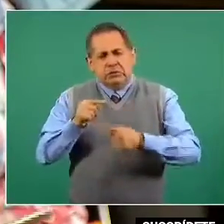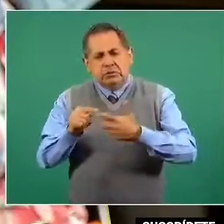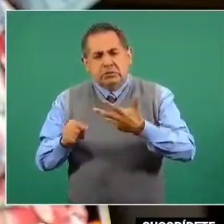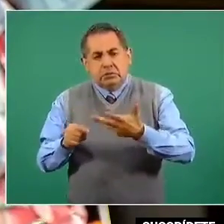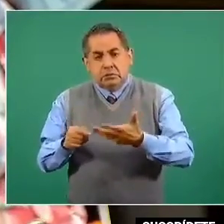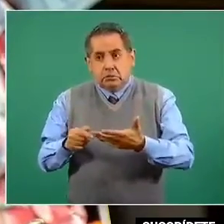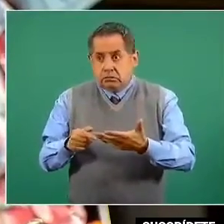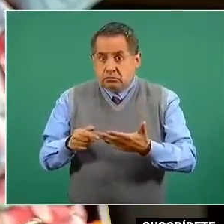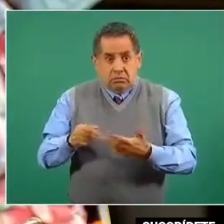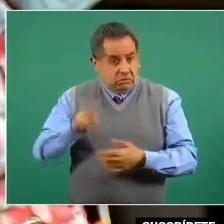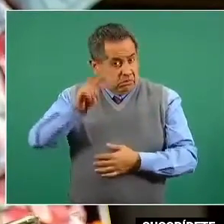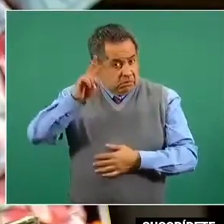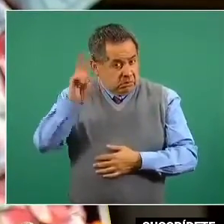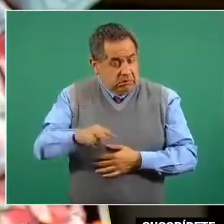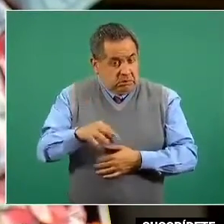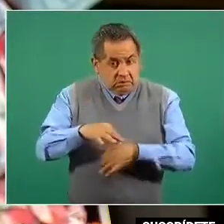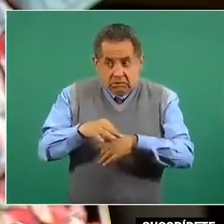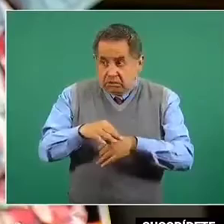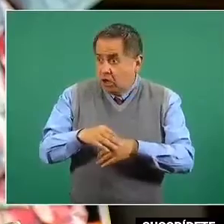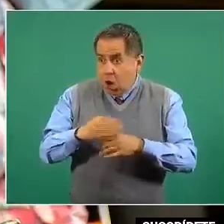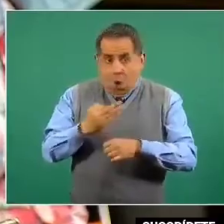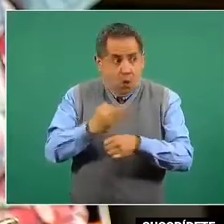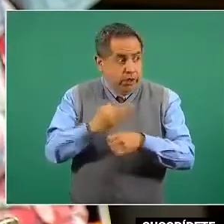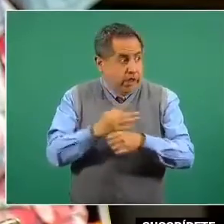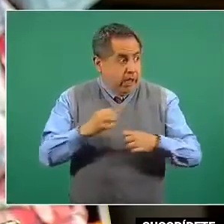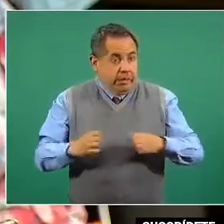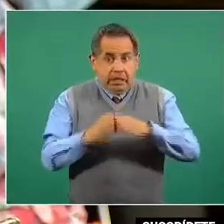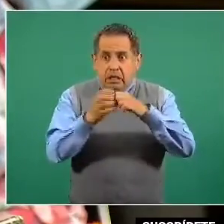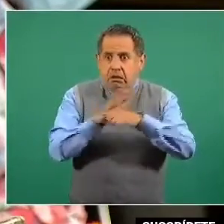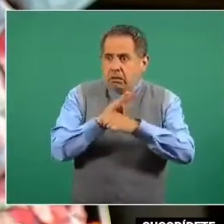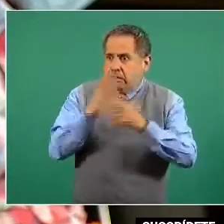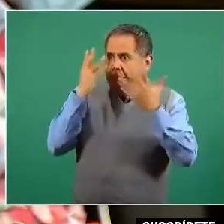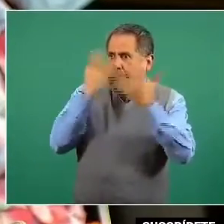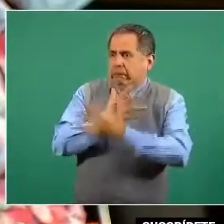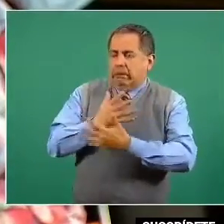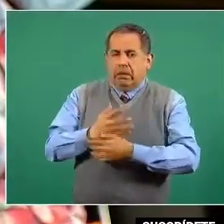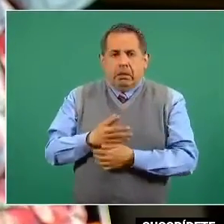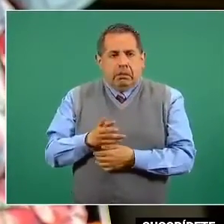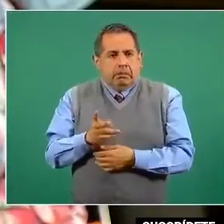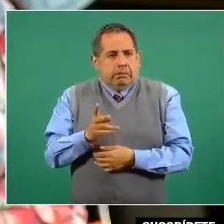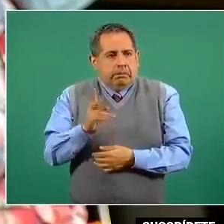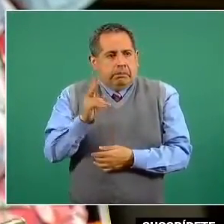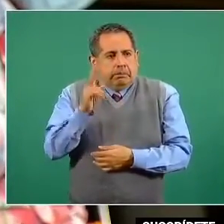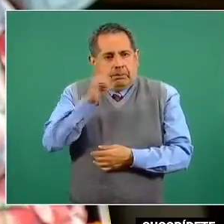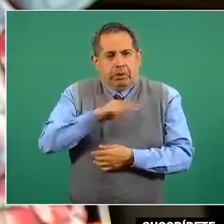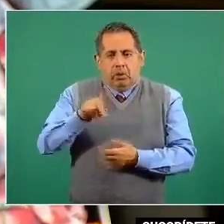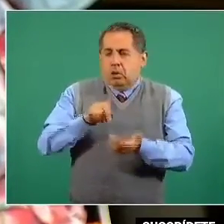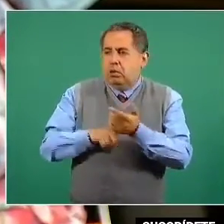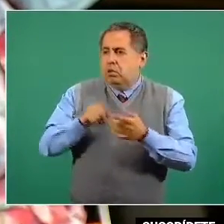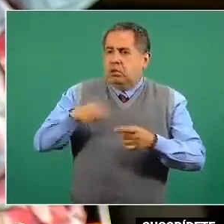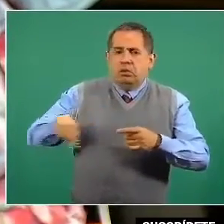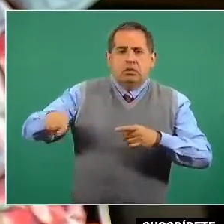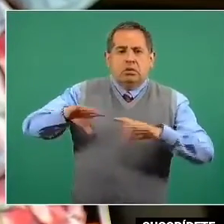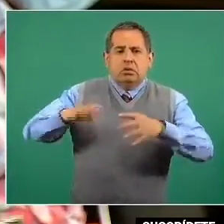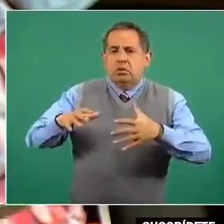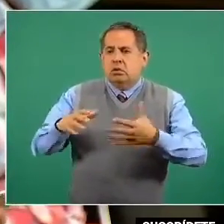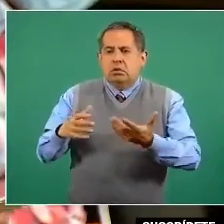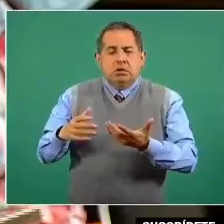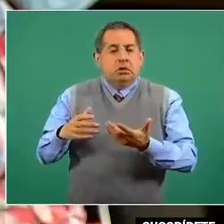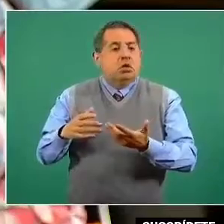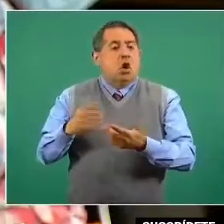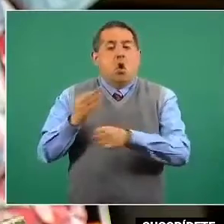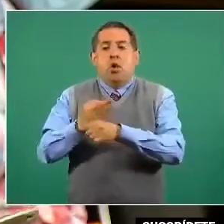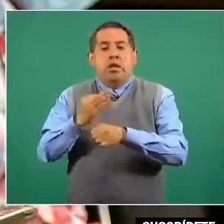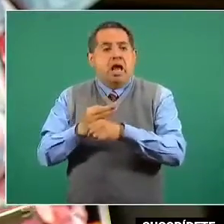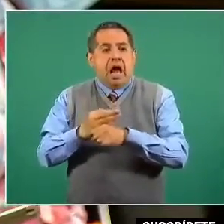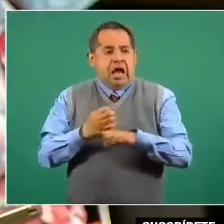hora de esta emergencia, pues resulta que el estado más fuerte en todos los aspectos